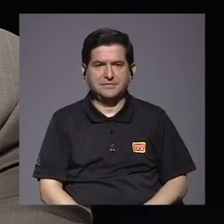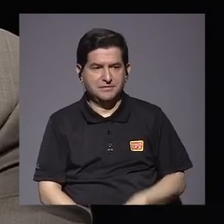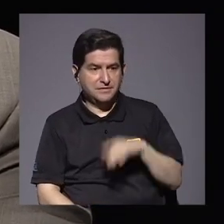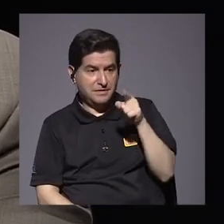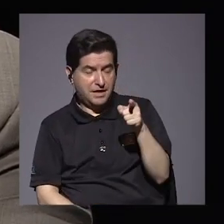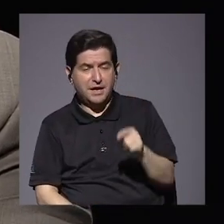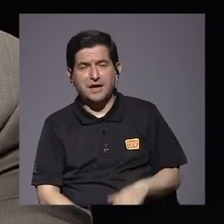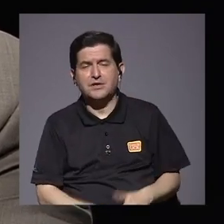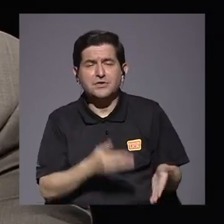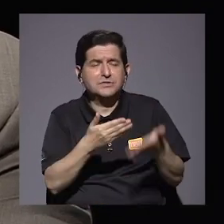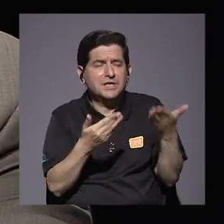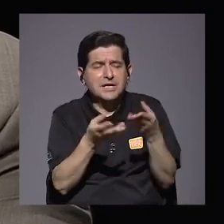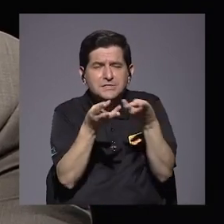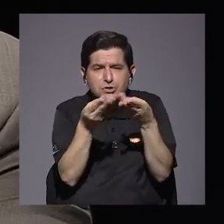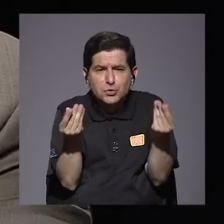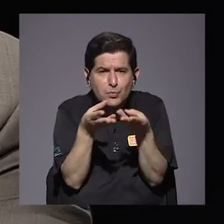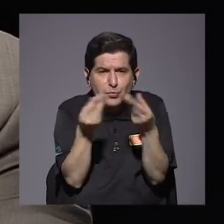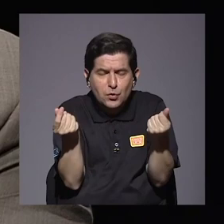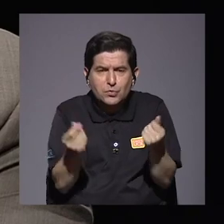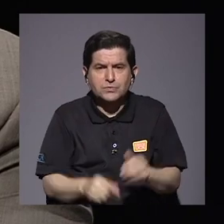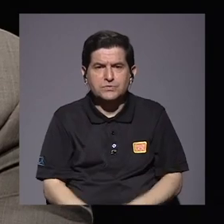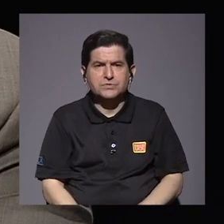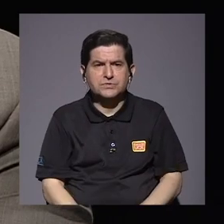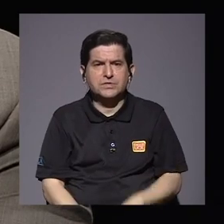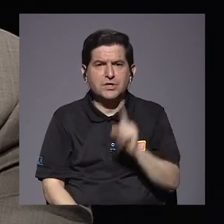está a punto de producir una